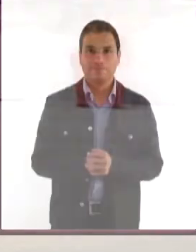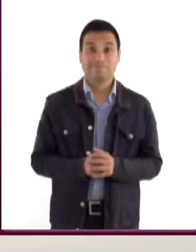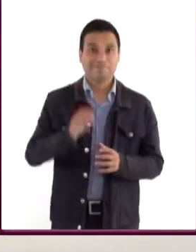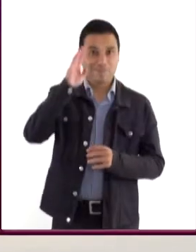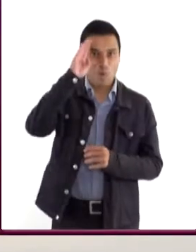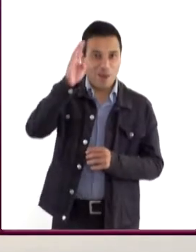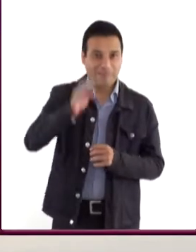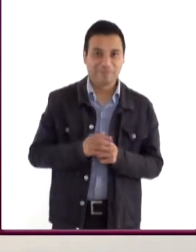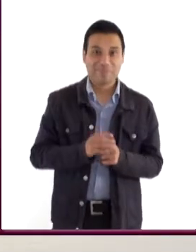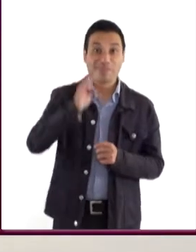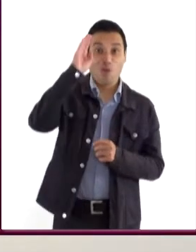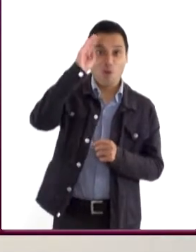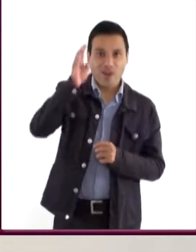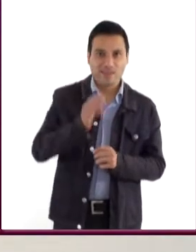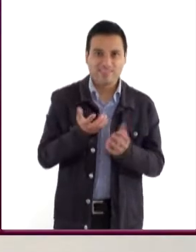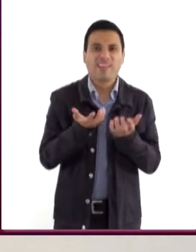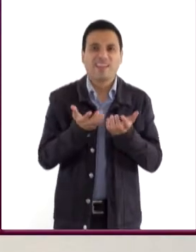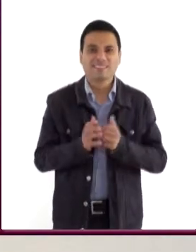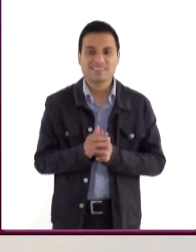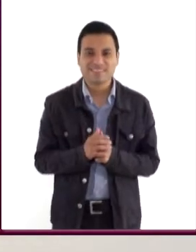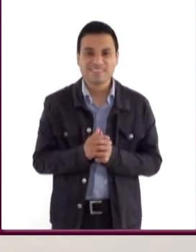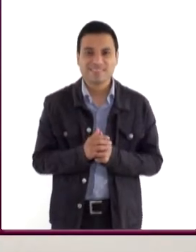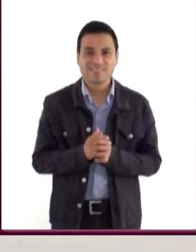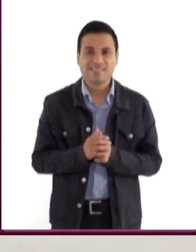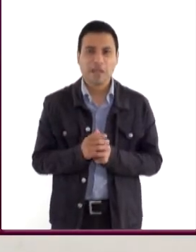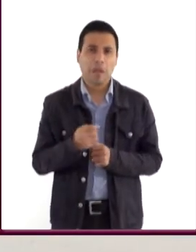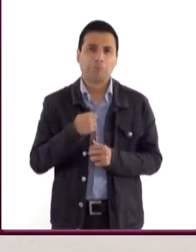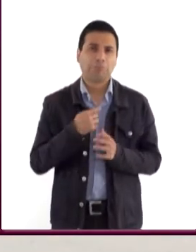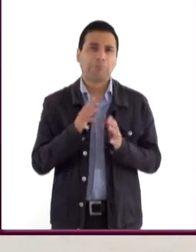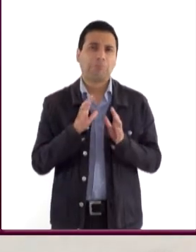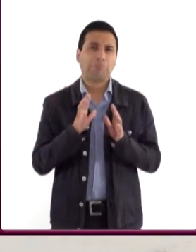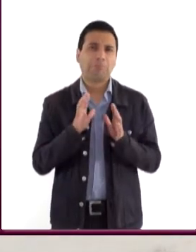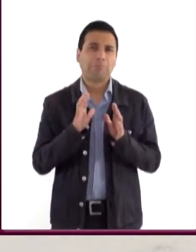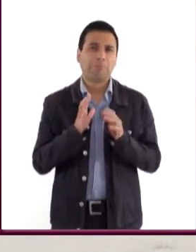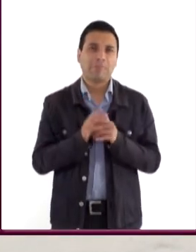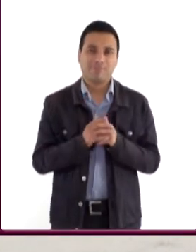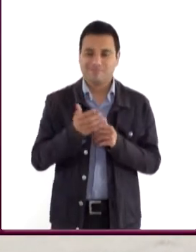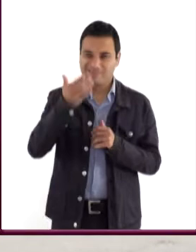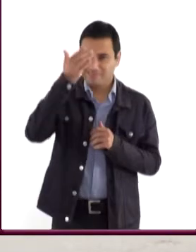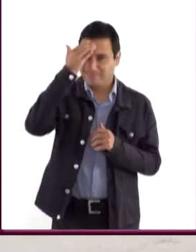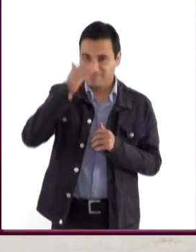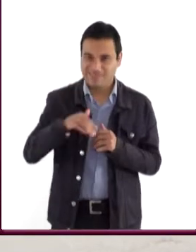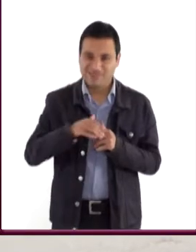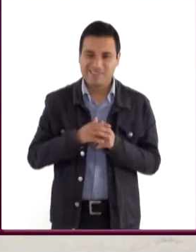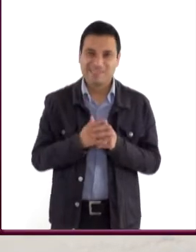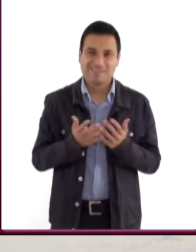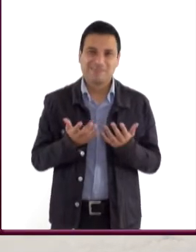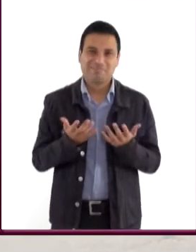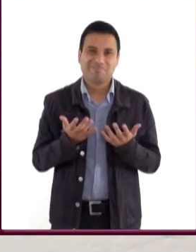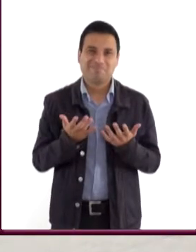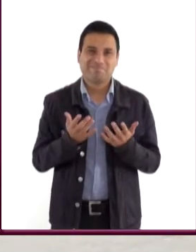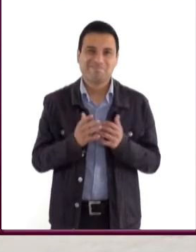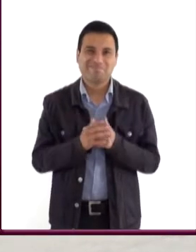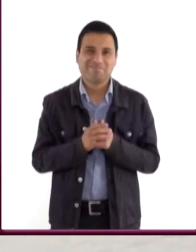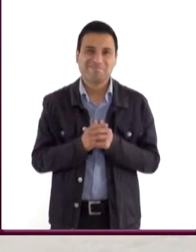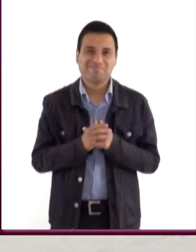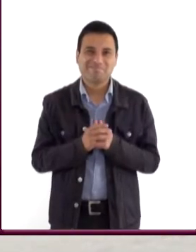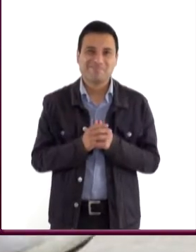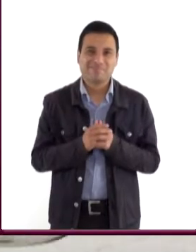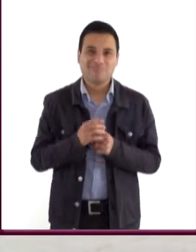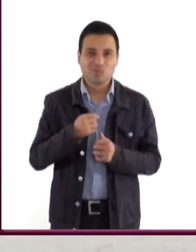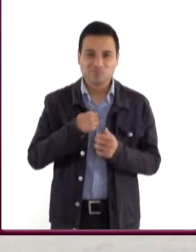¡Hola! Hola, ¿Qué haces? pues aquí, mira, es que ya ves que en la cuarentena Ajá. tomé un curso de carpintería y pues estoy